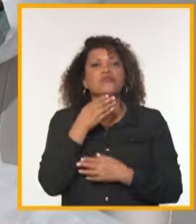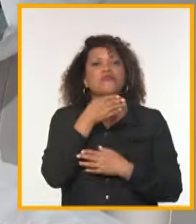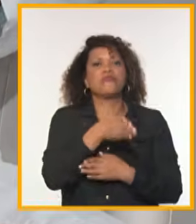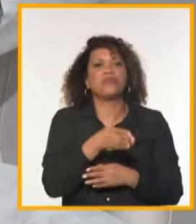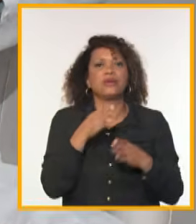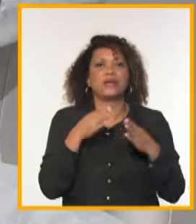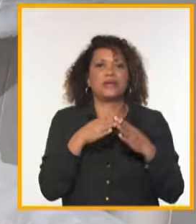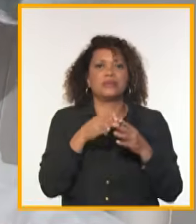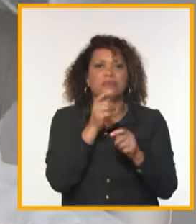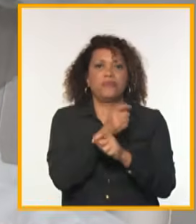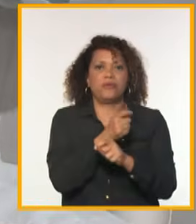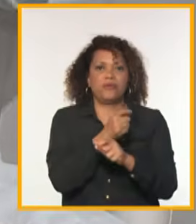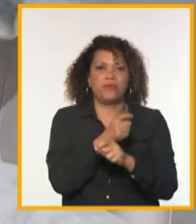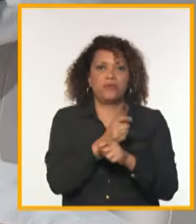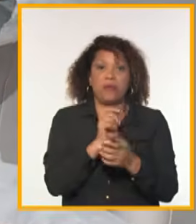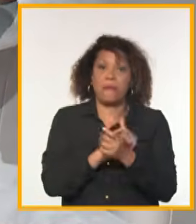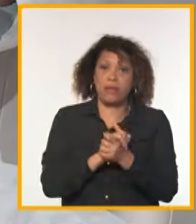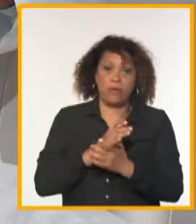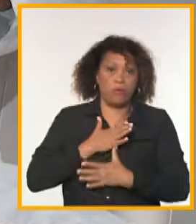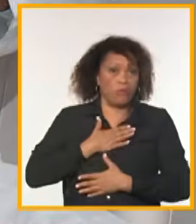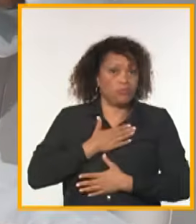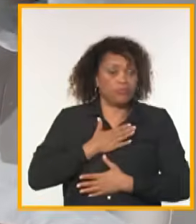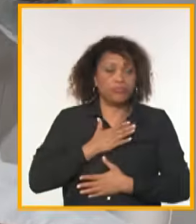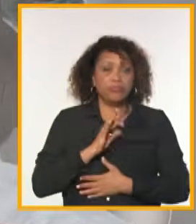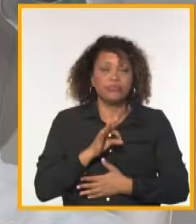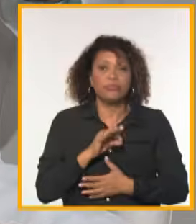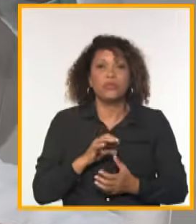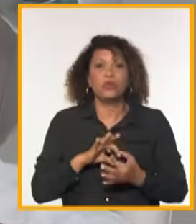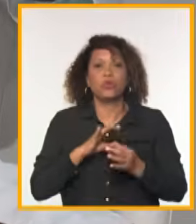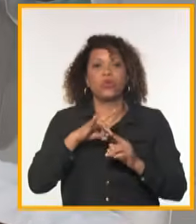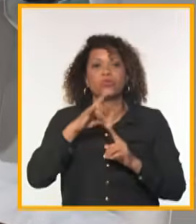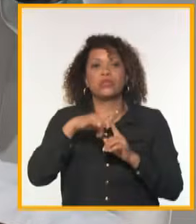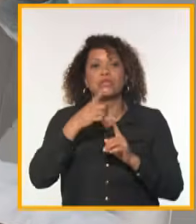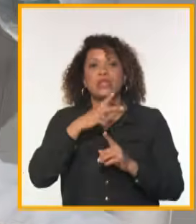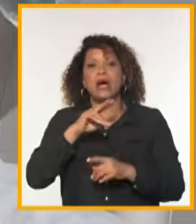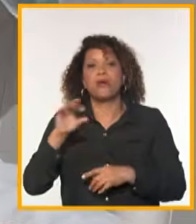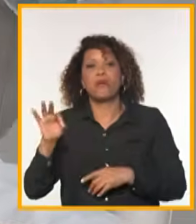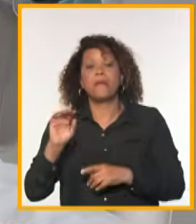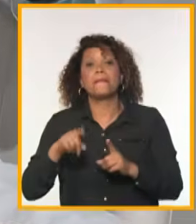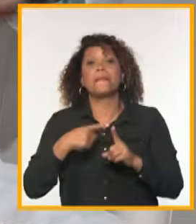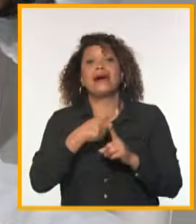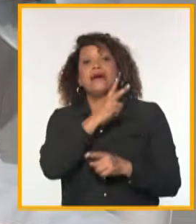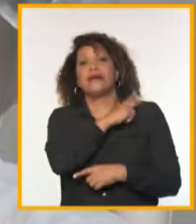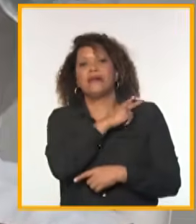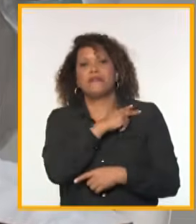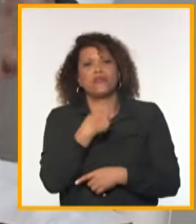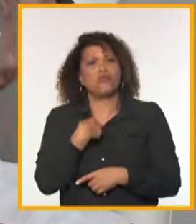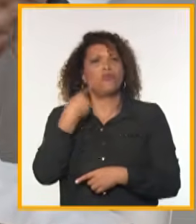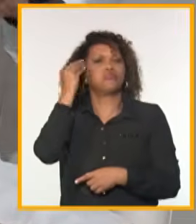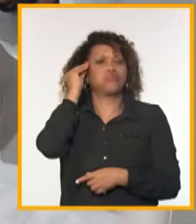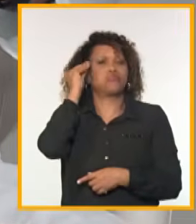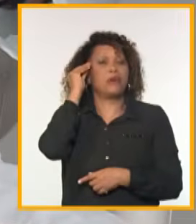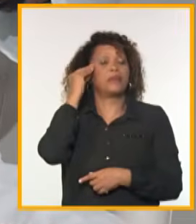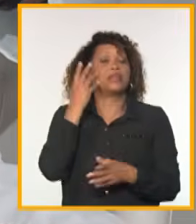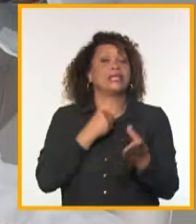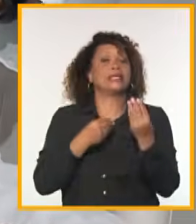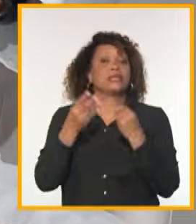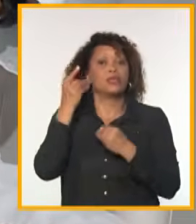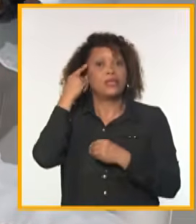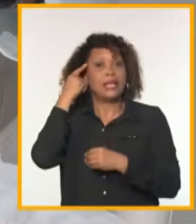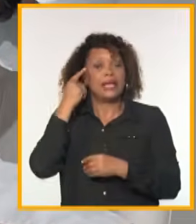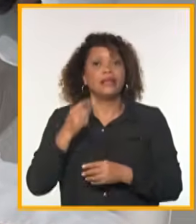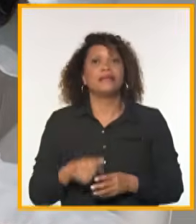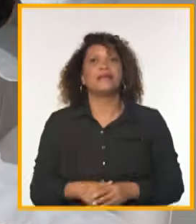profesor Gustavo Curí, mi amigo y mi jefe, porque además yo aprendí mucho de él, excelente